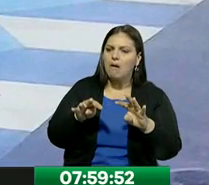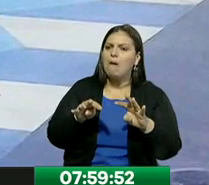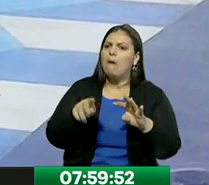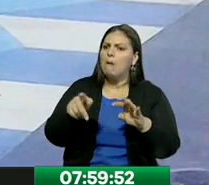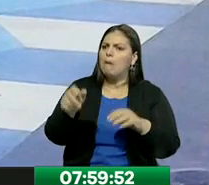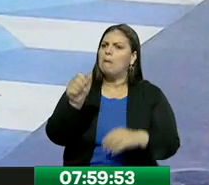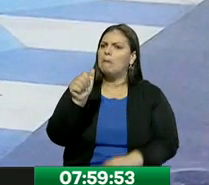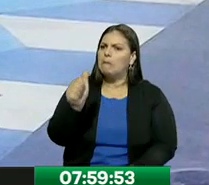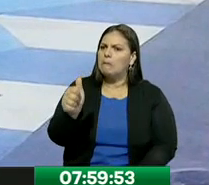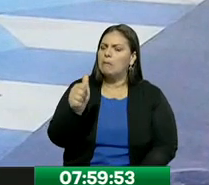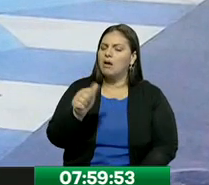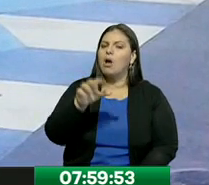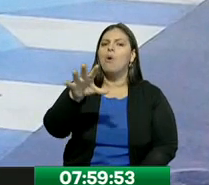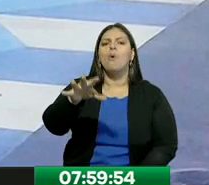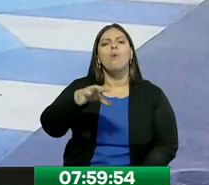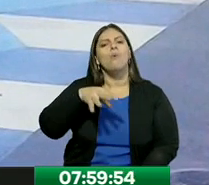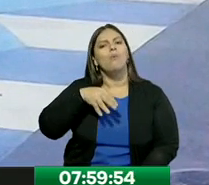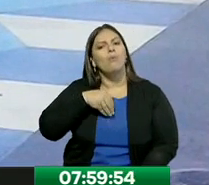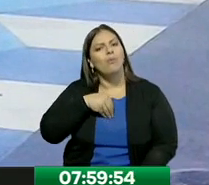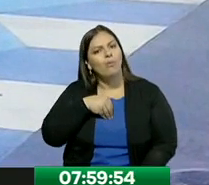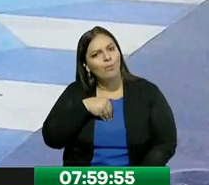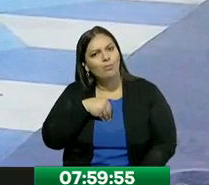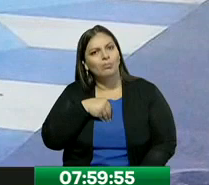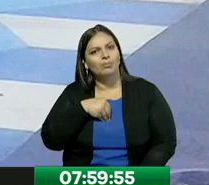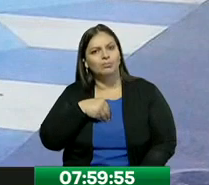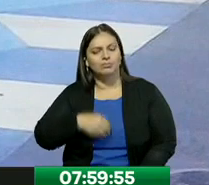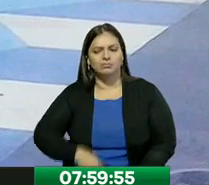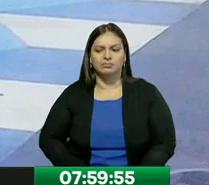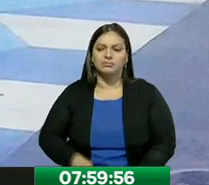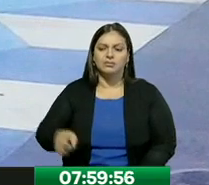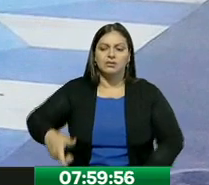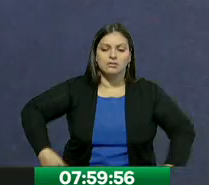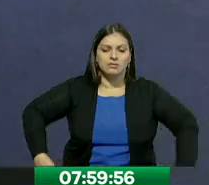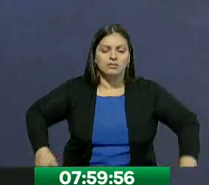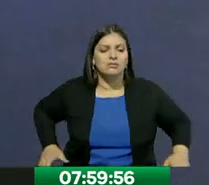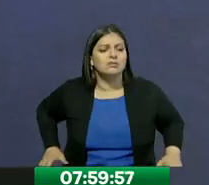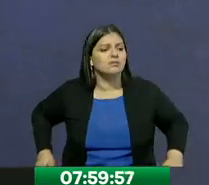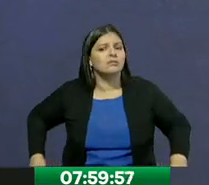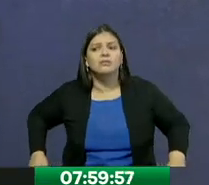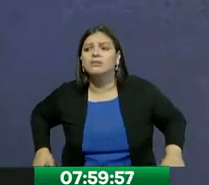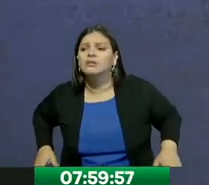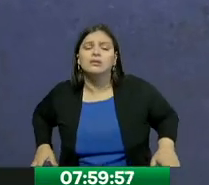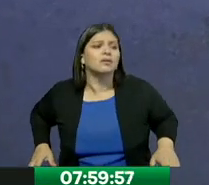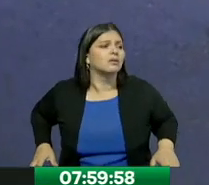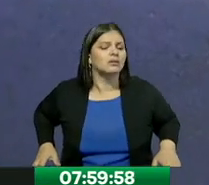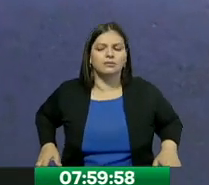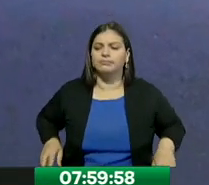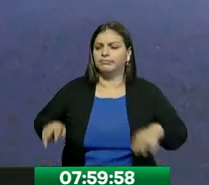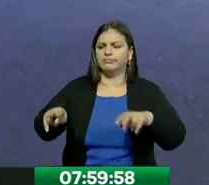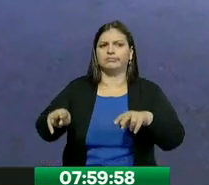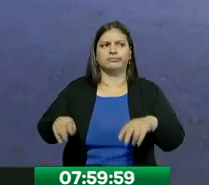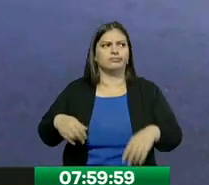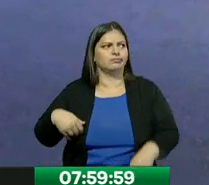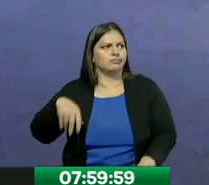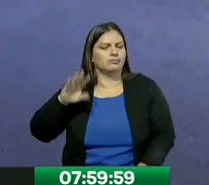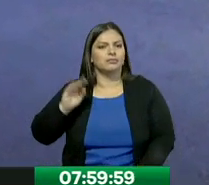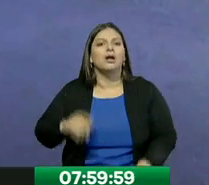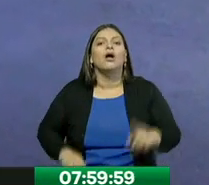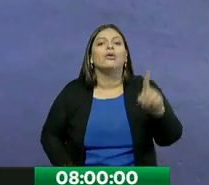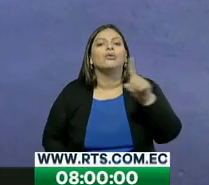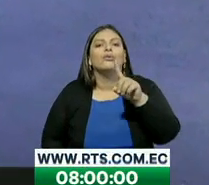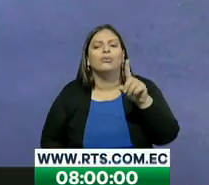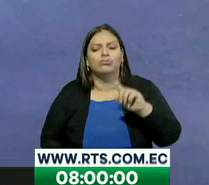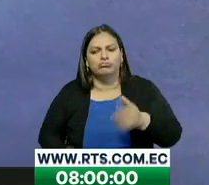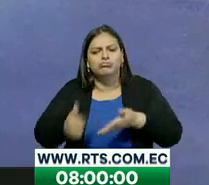todos. Si vemos a una persona con problemas para movilizarse, ¿por qué no ayudarla a cruzar la calle y evitarle que algo le